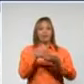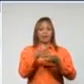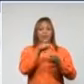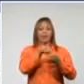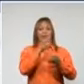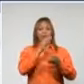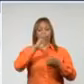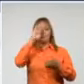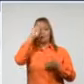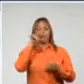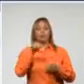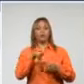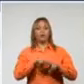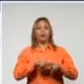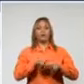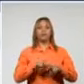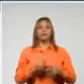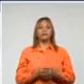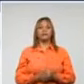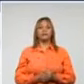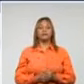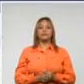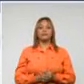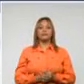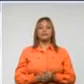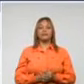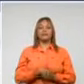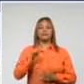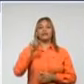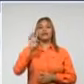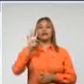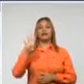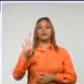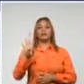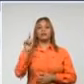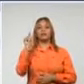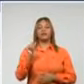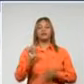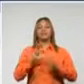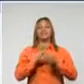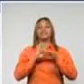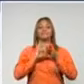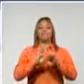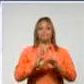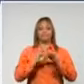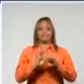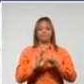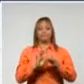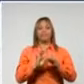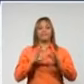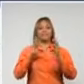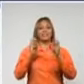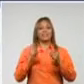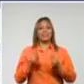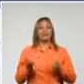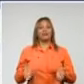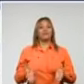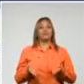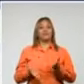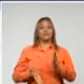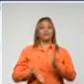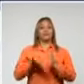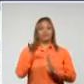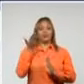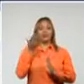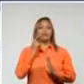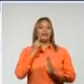de nuestra capital y 14 pacientes graves, una cifra elevada en comparación con